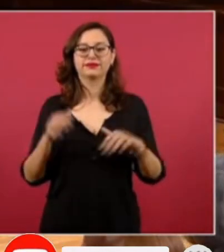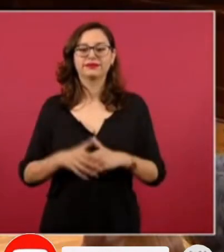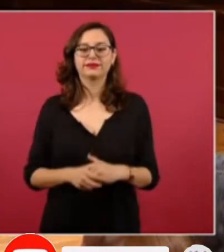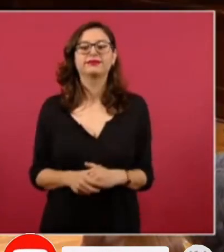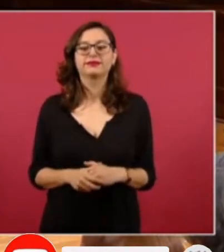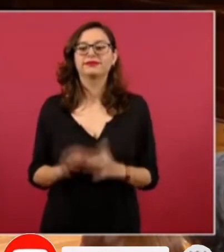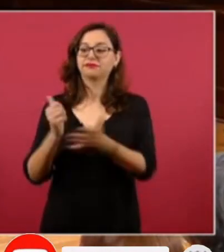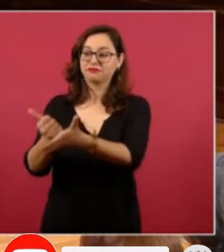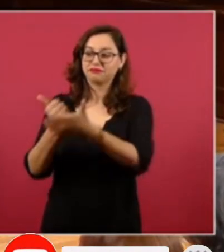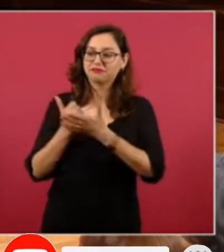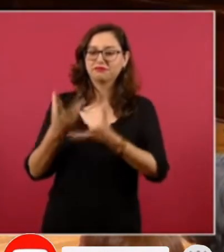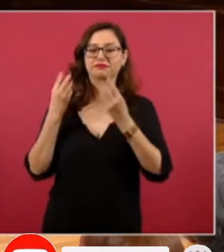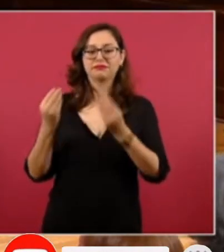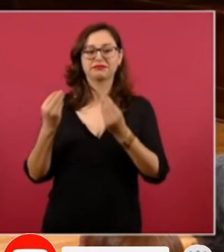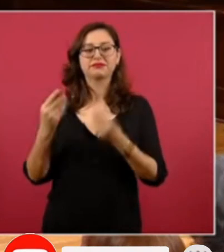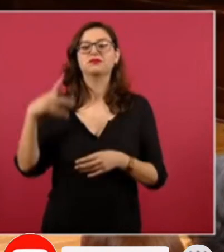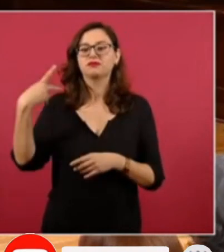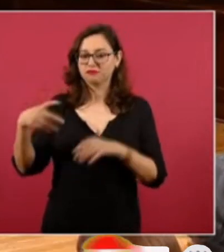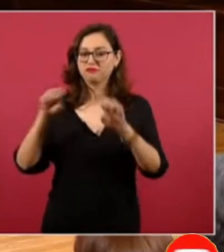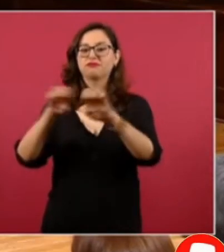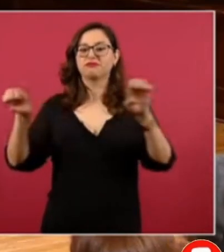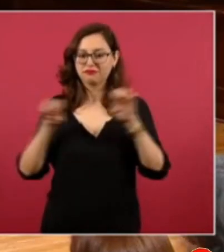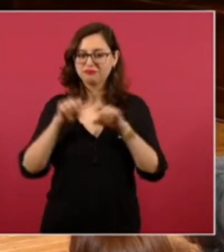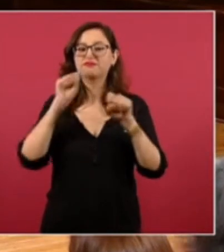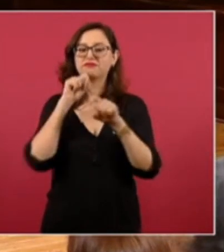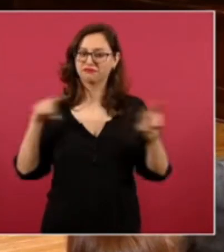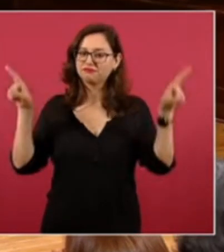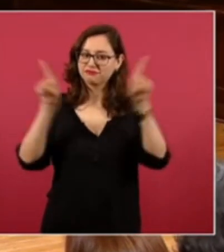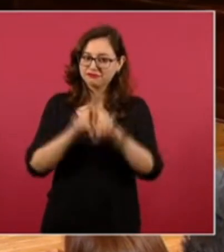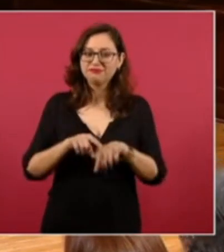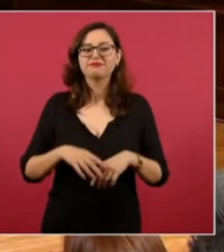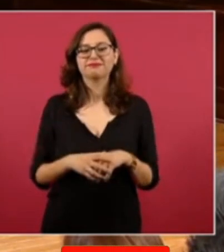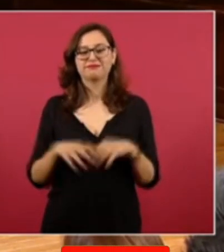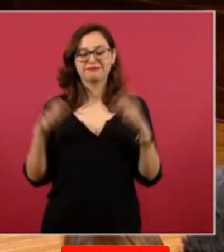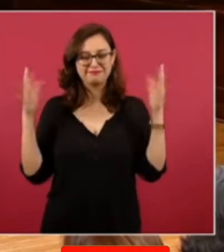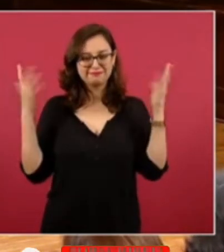nos ayuda mucho, y a todo su equipo también, mujeres y hombres.